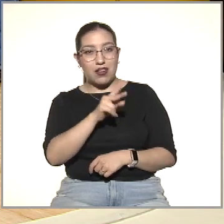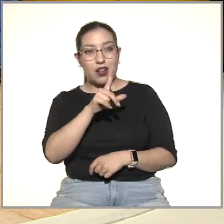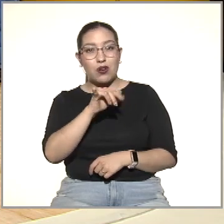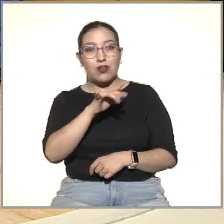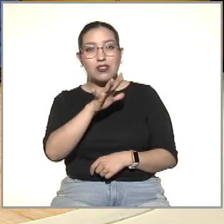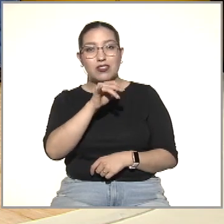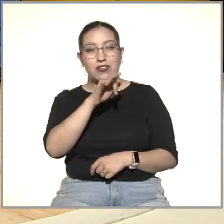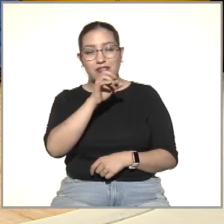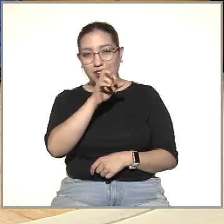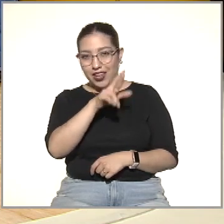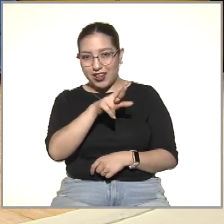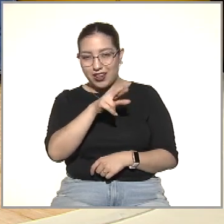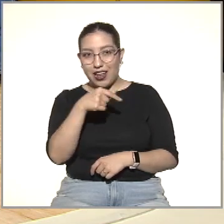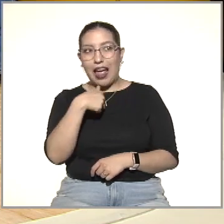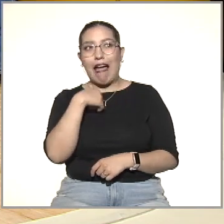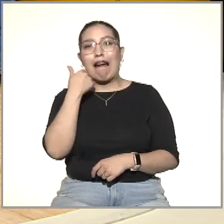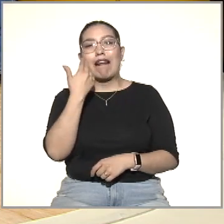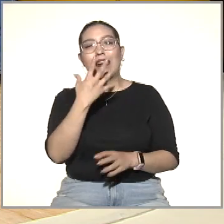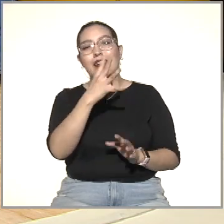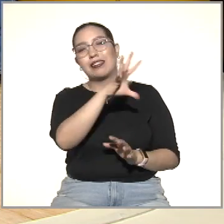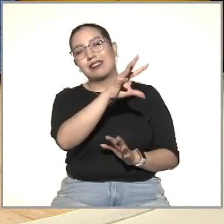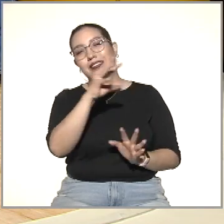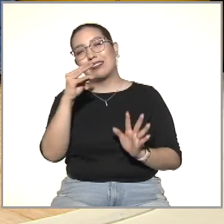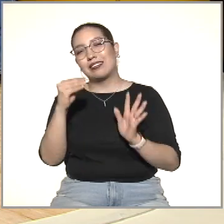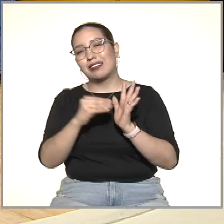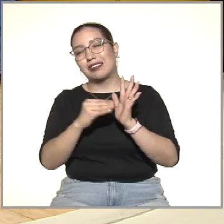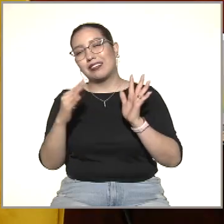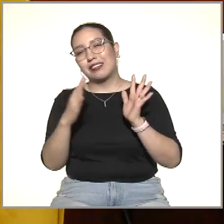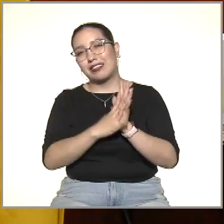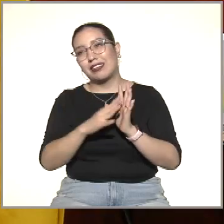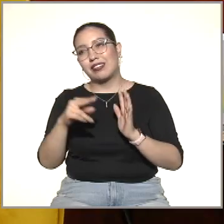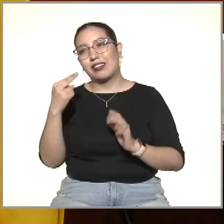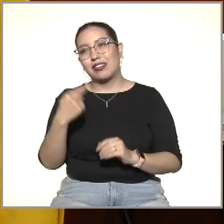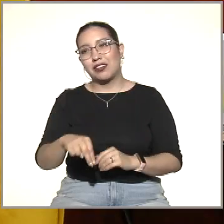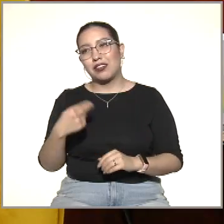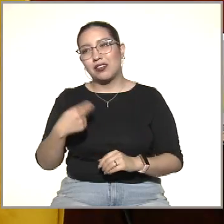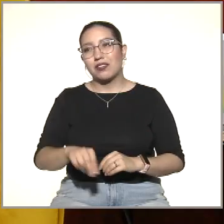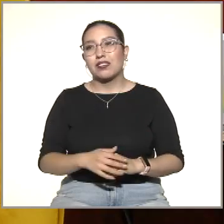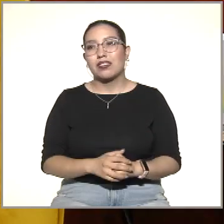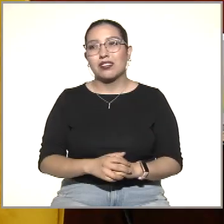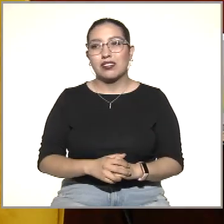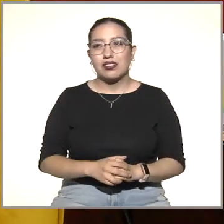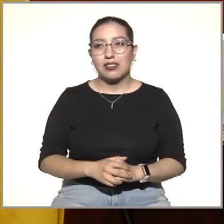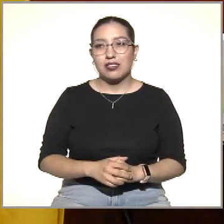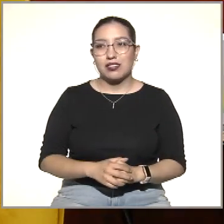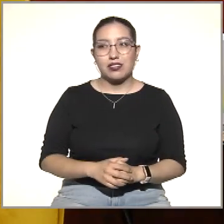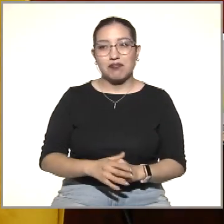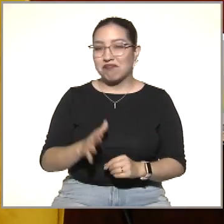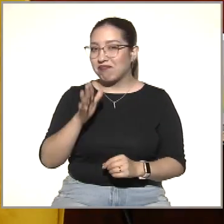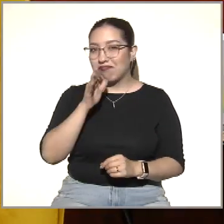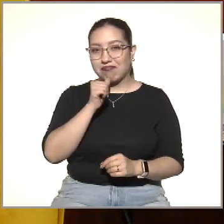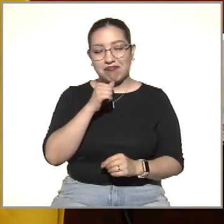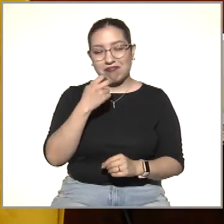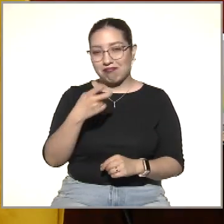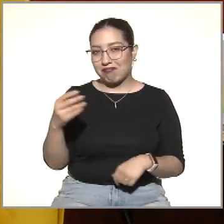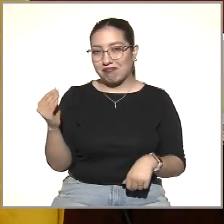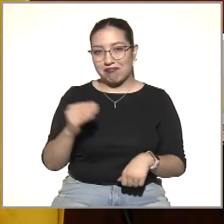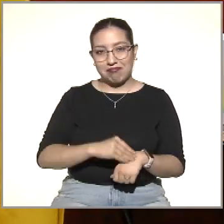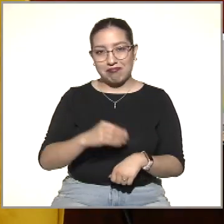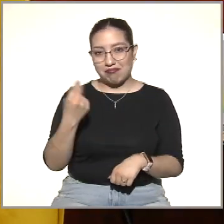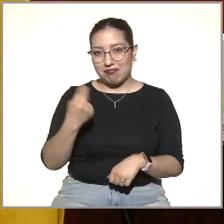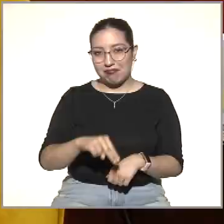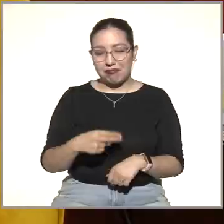Lucifer. Lucy, ¿no? ¿Quién sabe si puedan ponerle Luzbel? No se puede. Tampoco. El ángel. Oye,